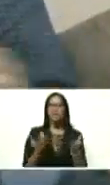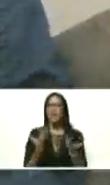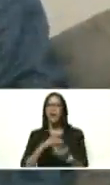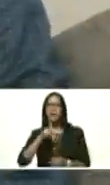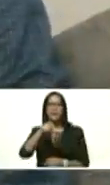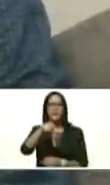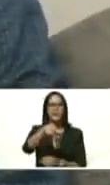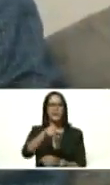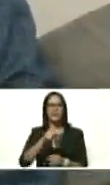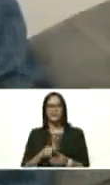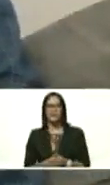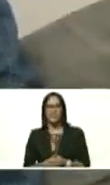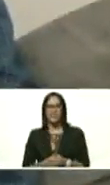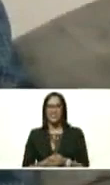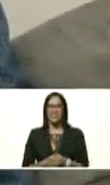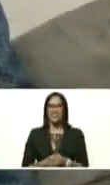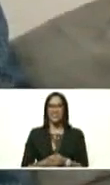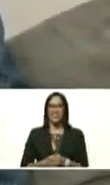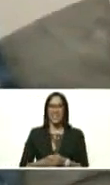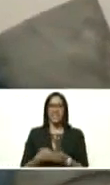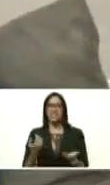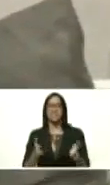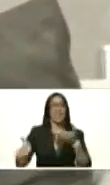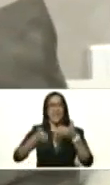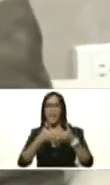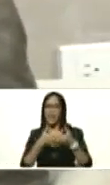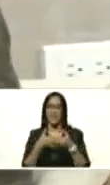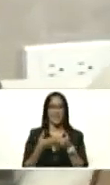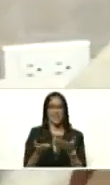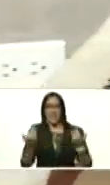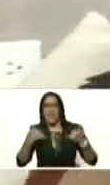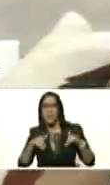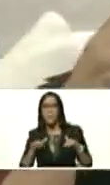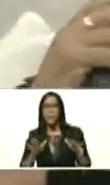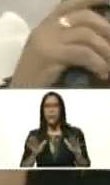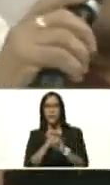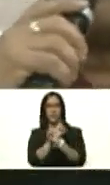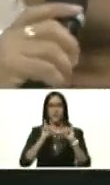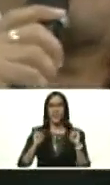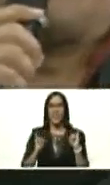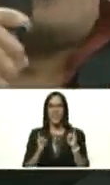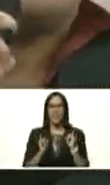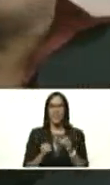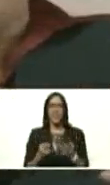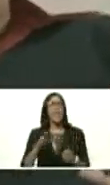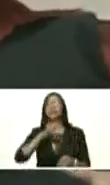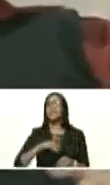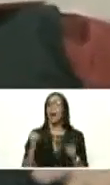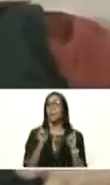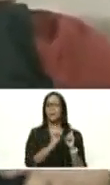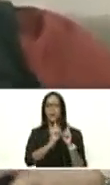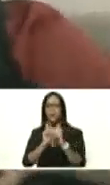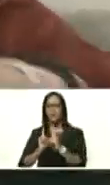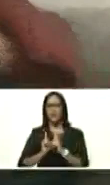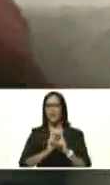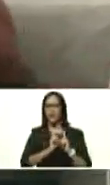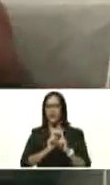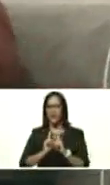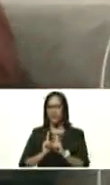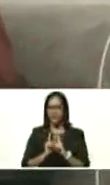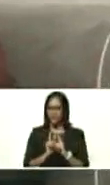tú. Cerré la puerta y por fin estamos solo los